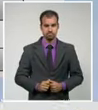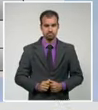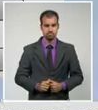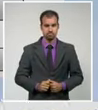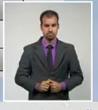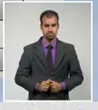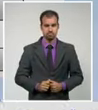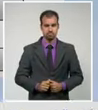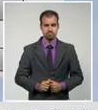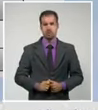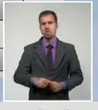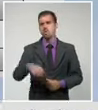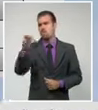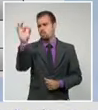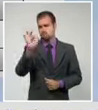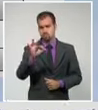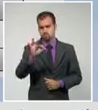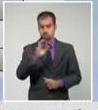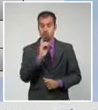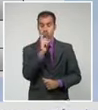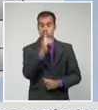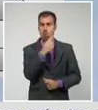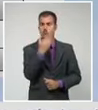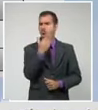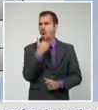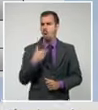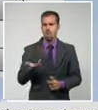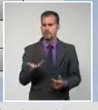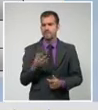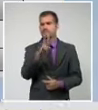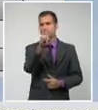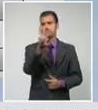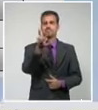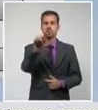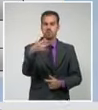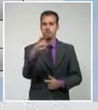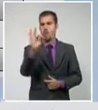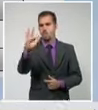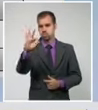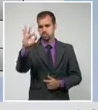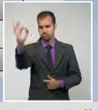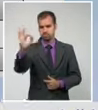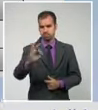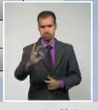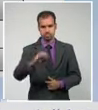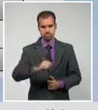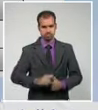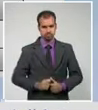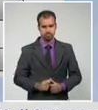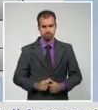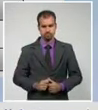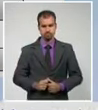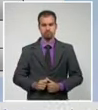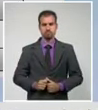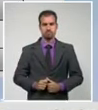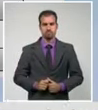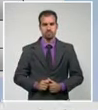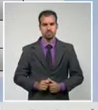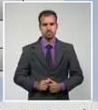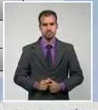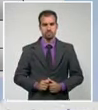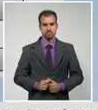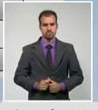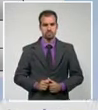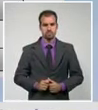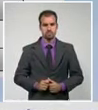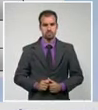de todas las muestras analizadas de un 3,8%. Ya con este comportamiento ayer